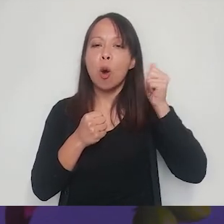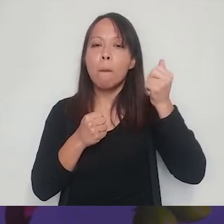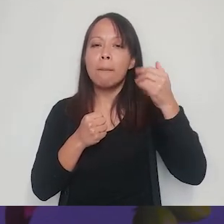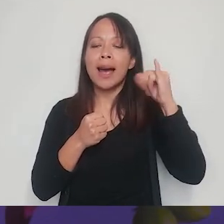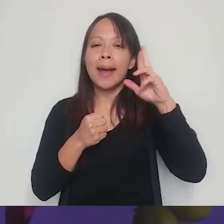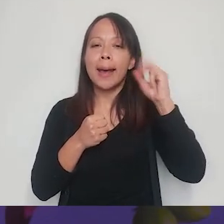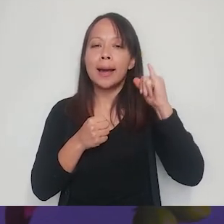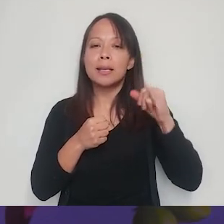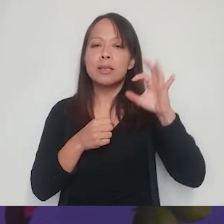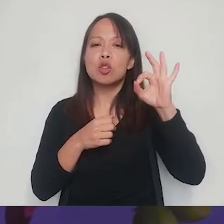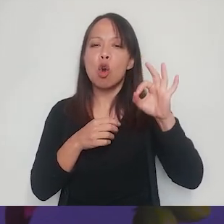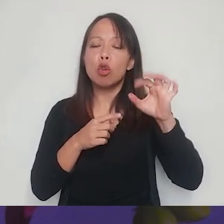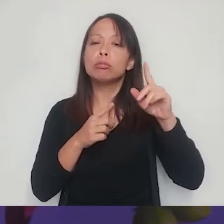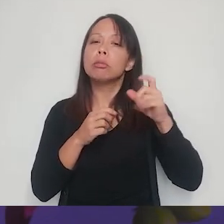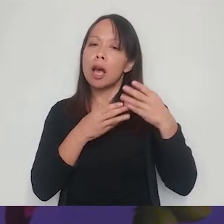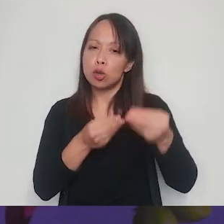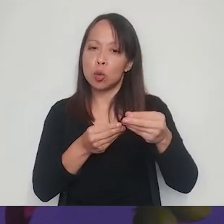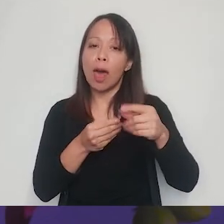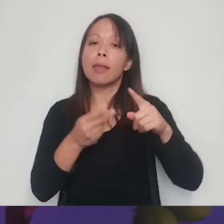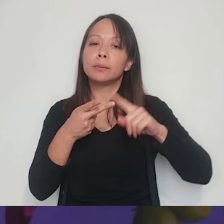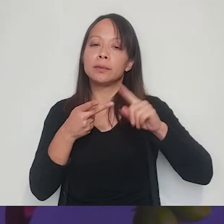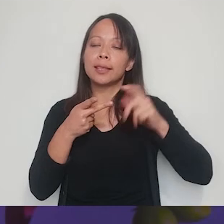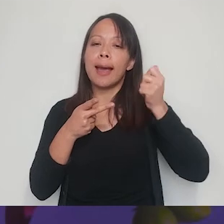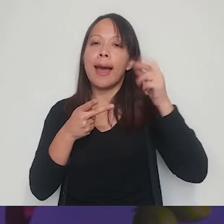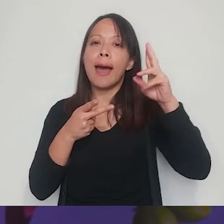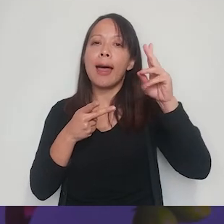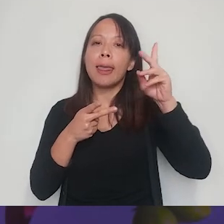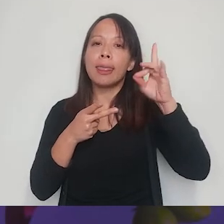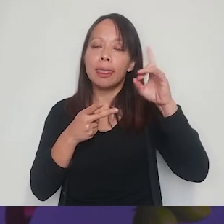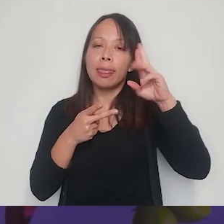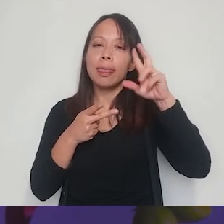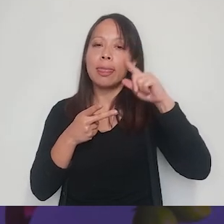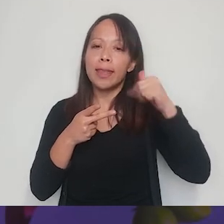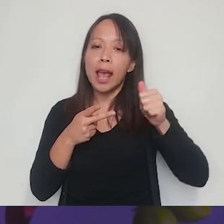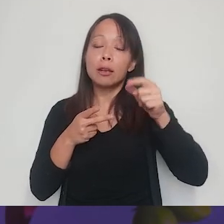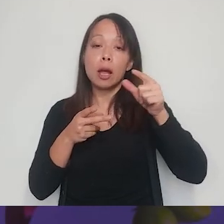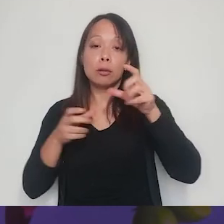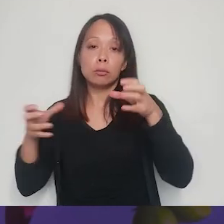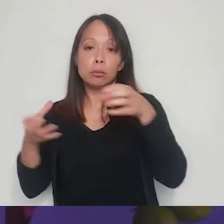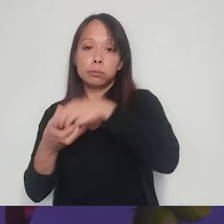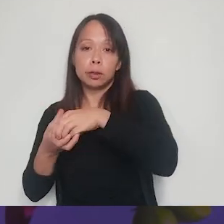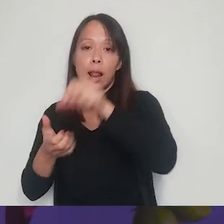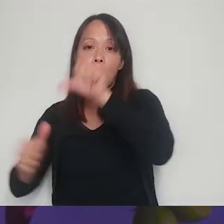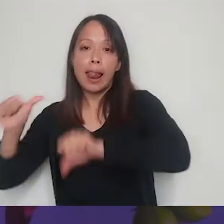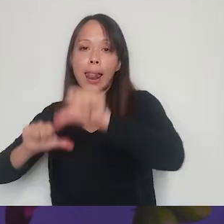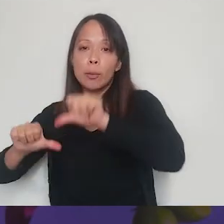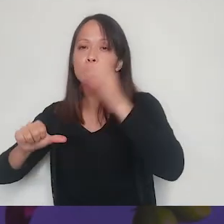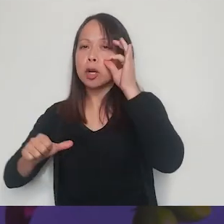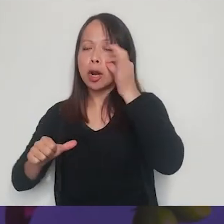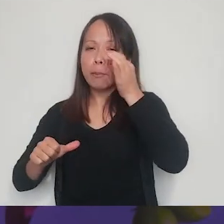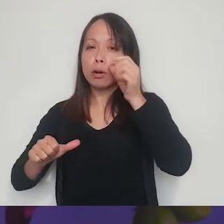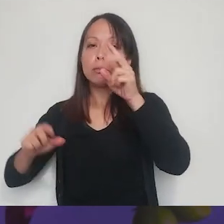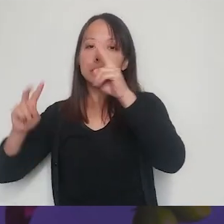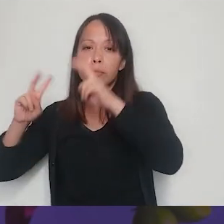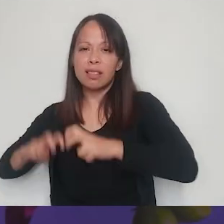doctorado, Luciano Marasco, pero hemos también, por supuesto, colaborado con Adrian Kreiner, porque los experimentos en ratones fueron hechos en su laboratorio